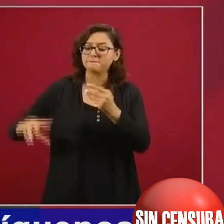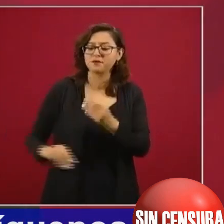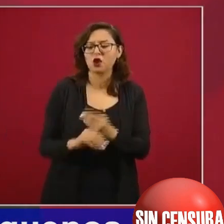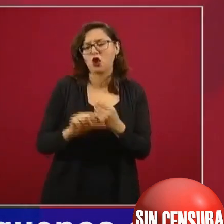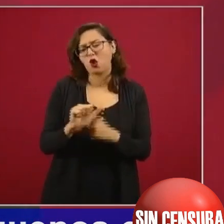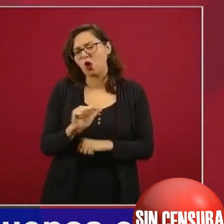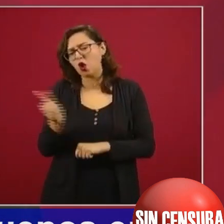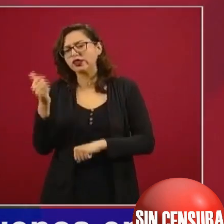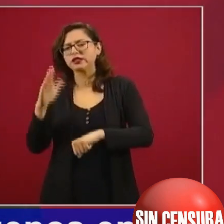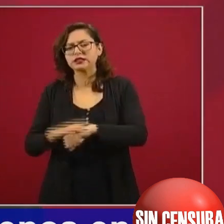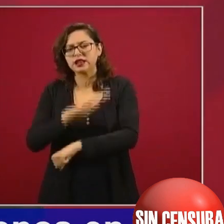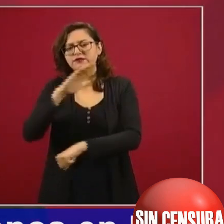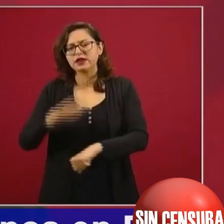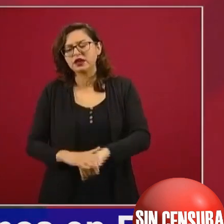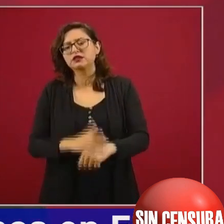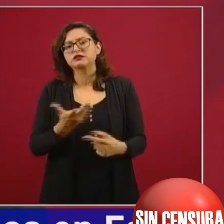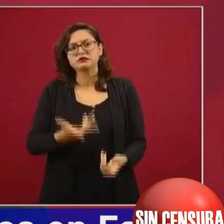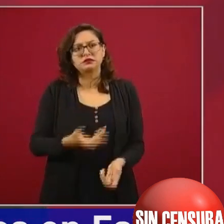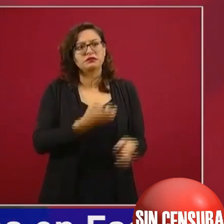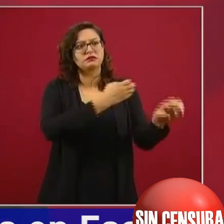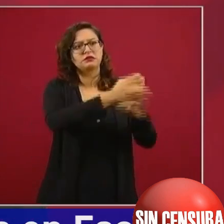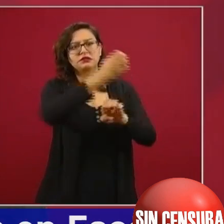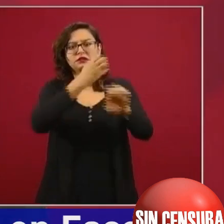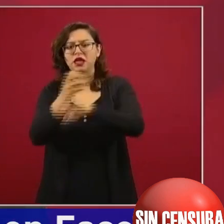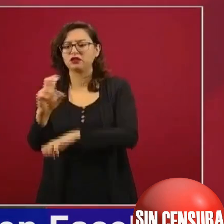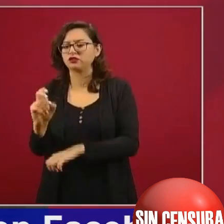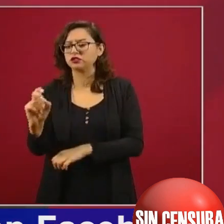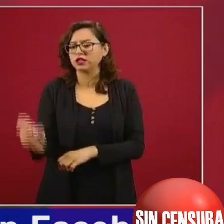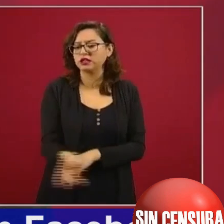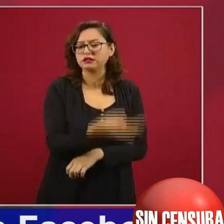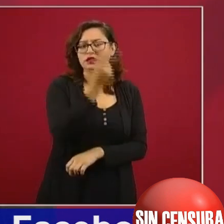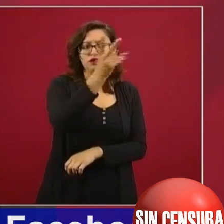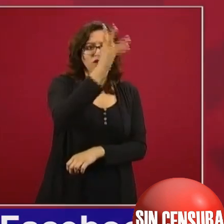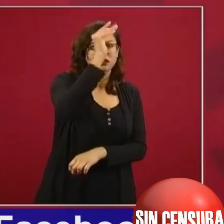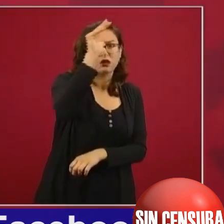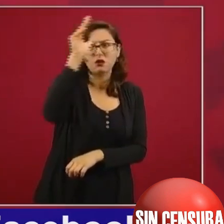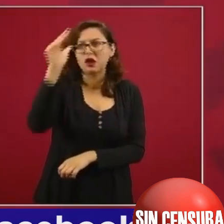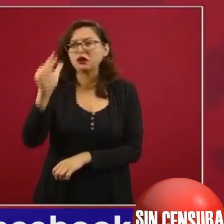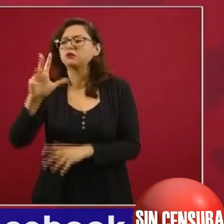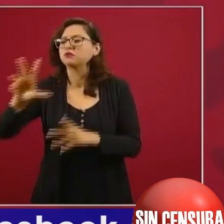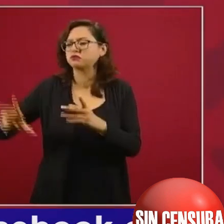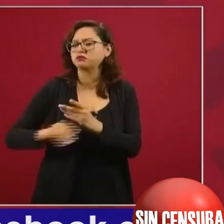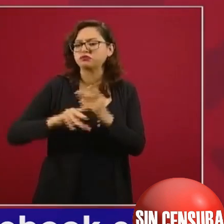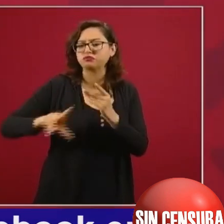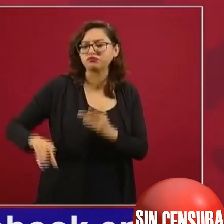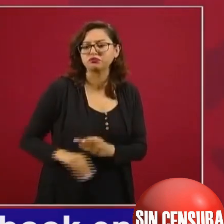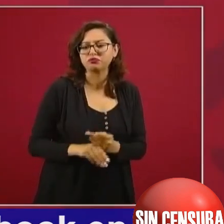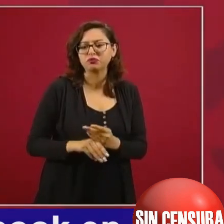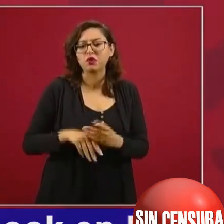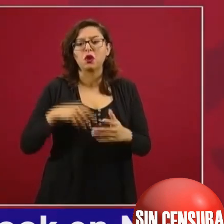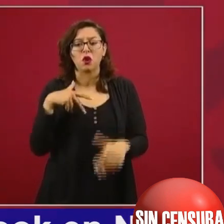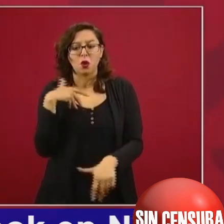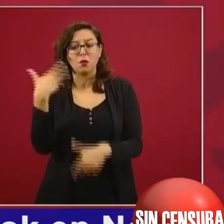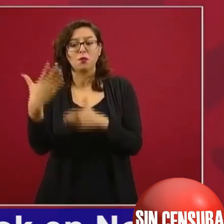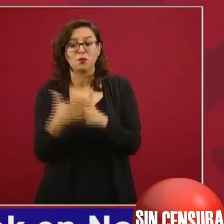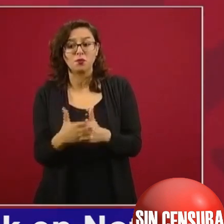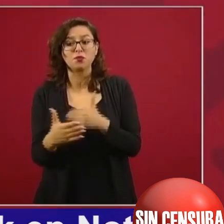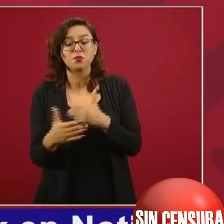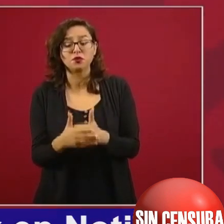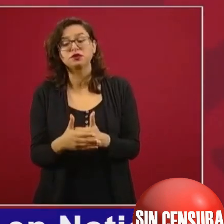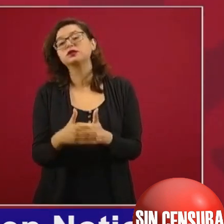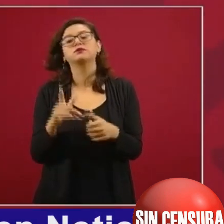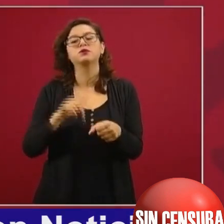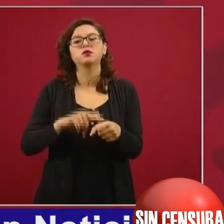32 entidades federativas, de modo que en la próxima emisión del semáforo de riesgo COVID tendremos un semáforo más